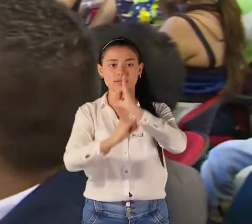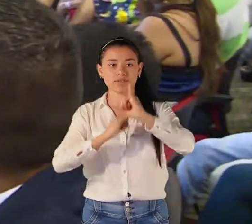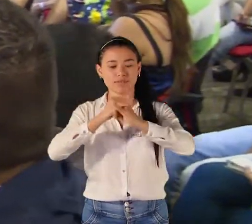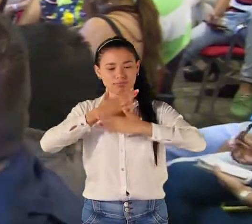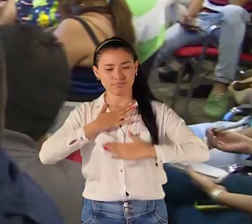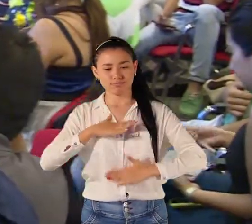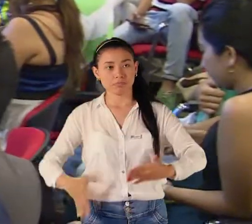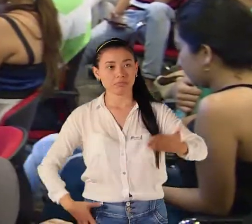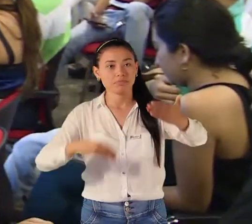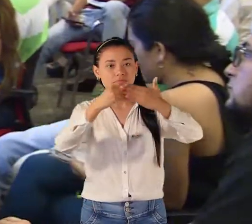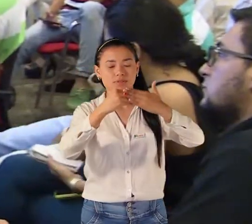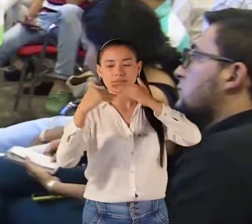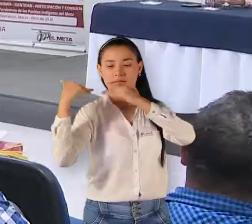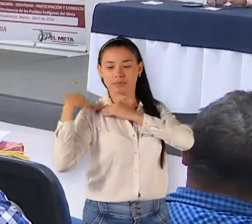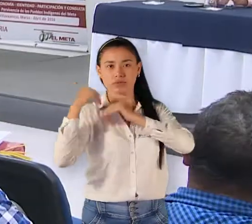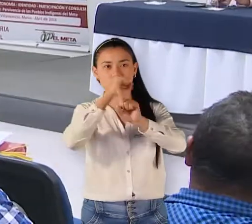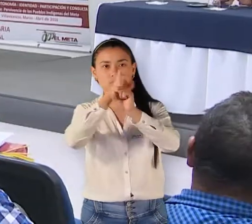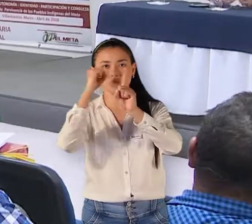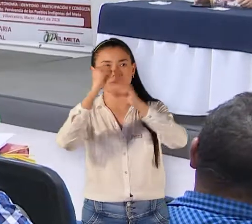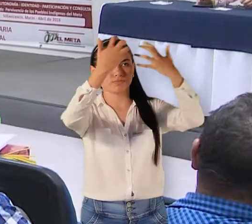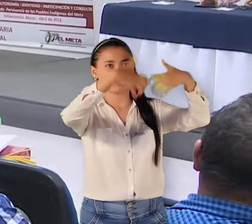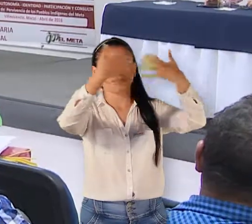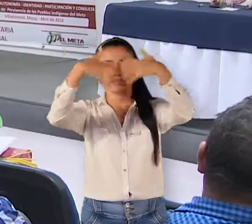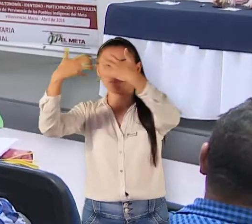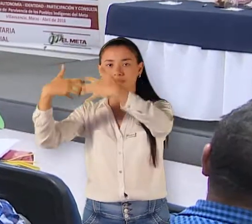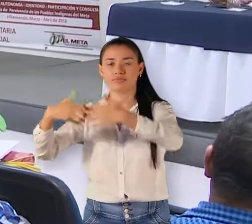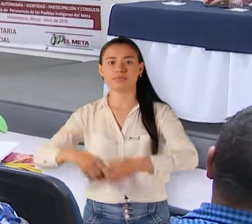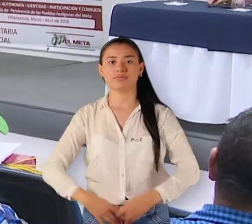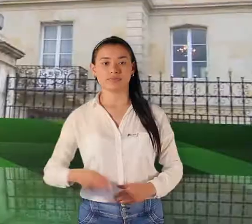la inversión de responsabilidad social empresarial.